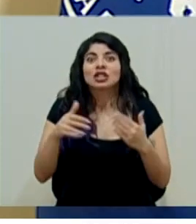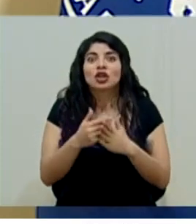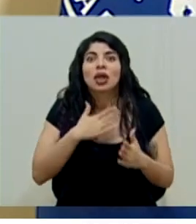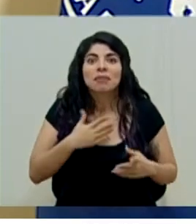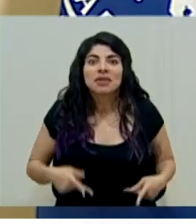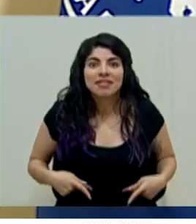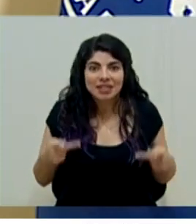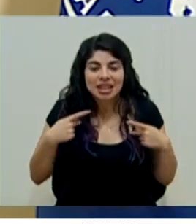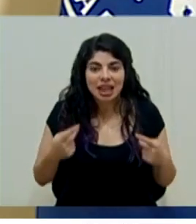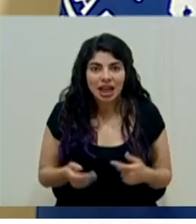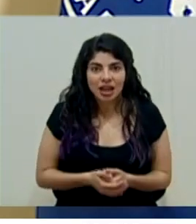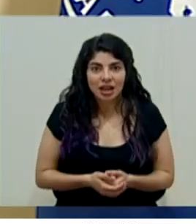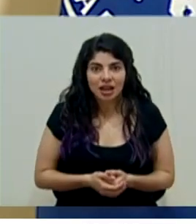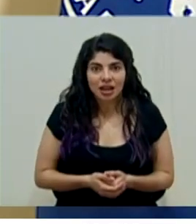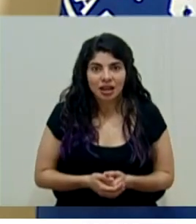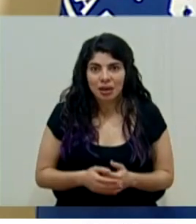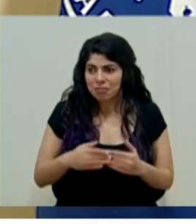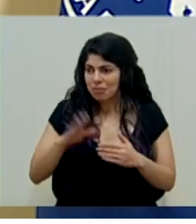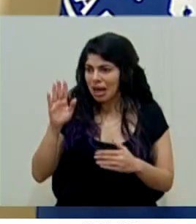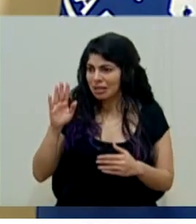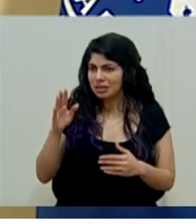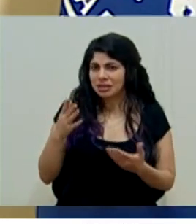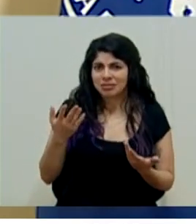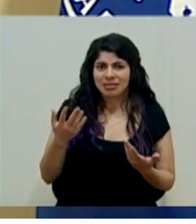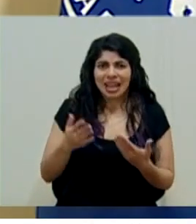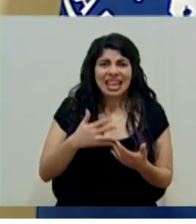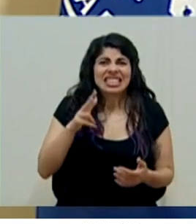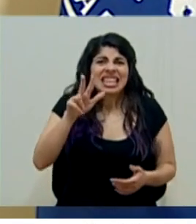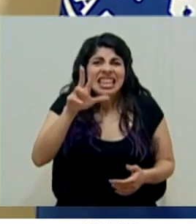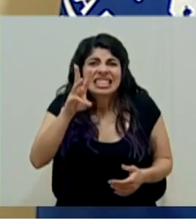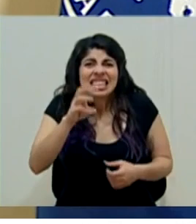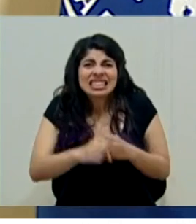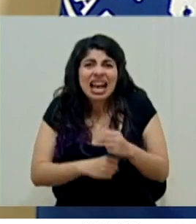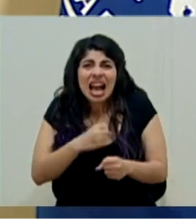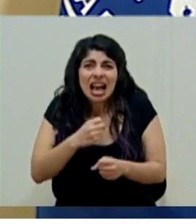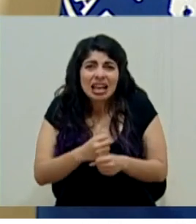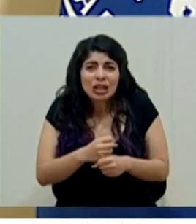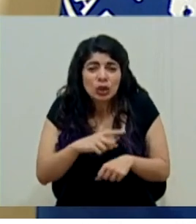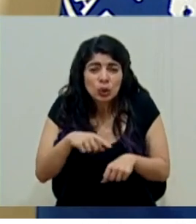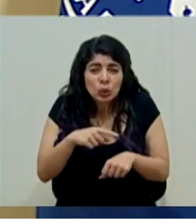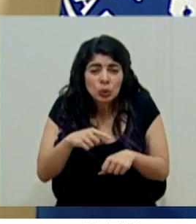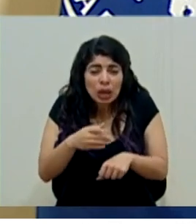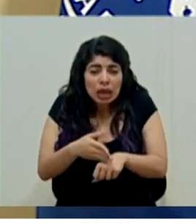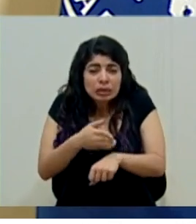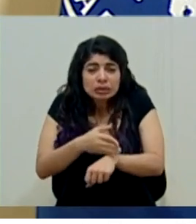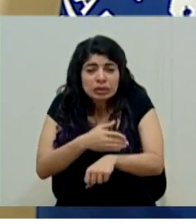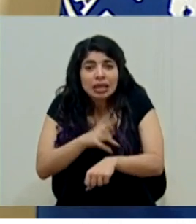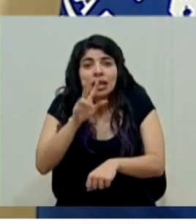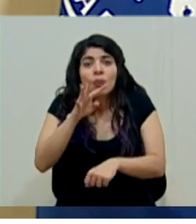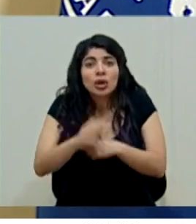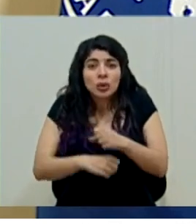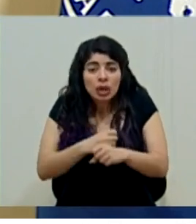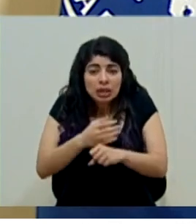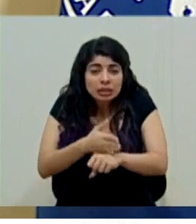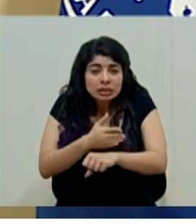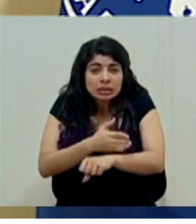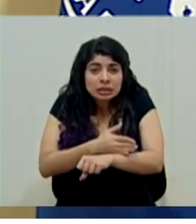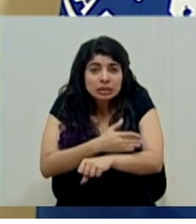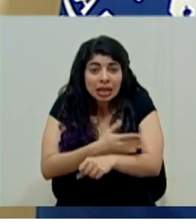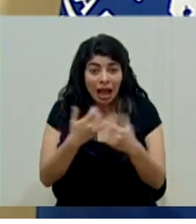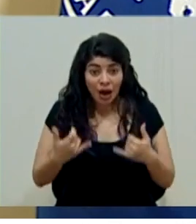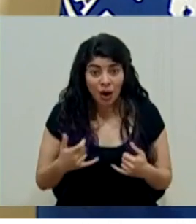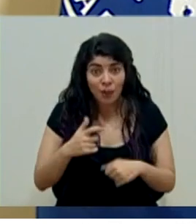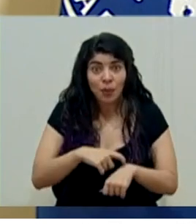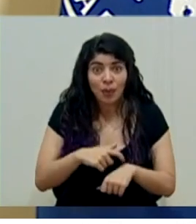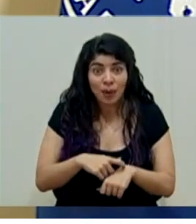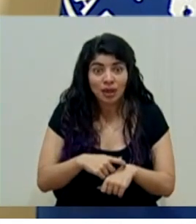vida. 20 años. Más, como 36 años nos tomó, 34 años. Y estamos en el punto